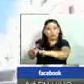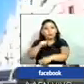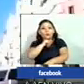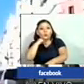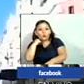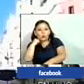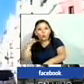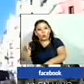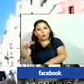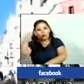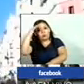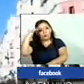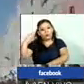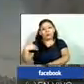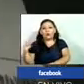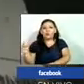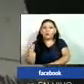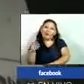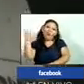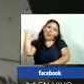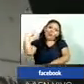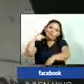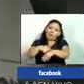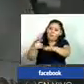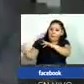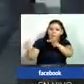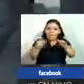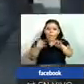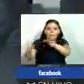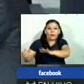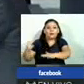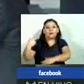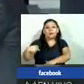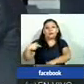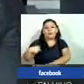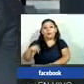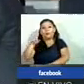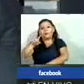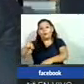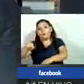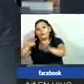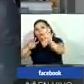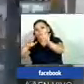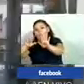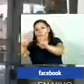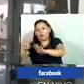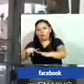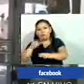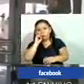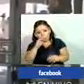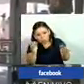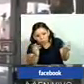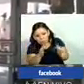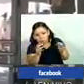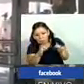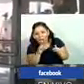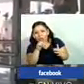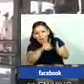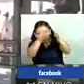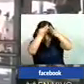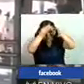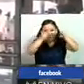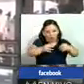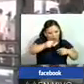y dos colaboradoras durante la ofensiva de noviembre del año 89 Agregó que Montano se encontraba en la reunión en la que se dio la orden de